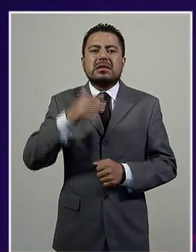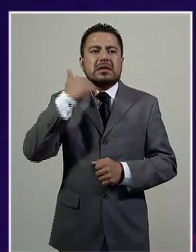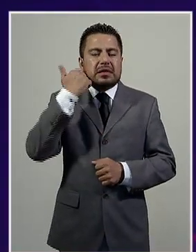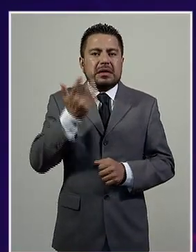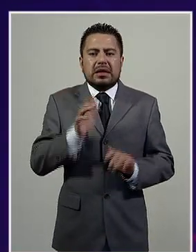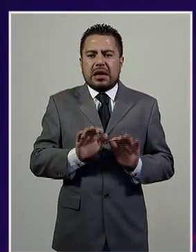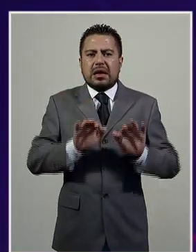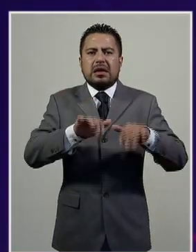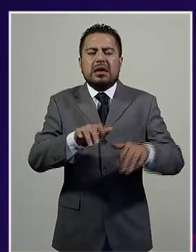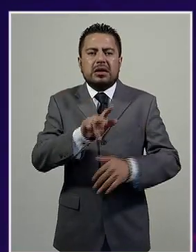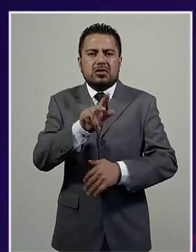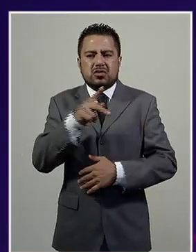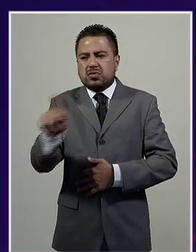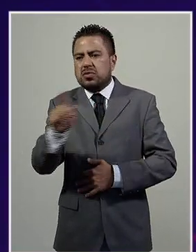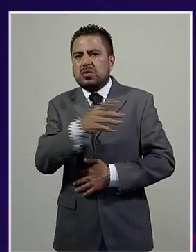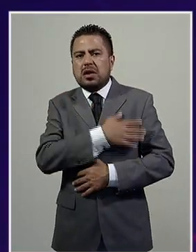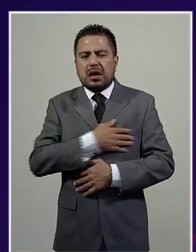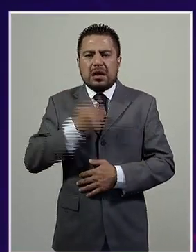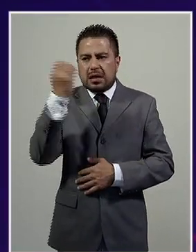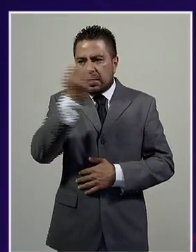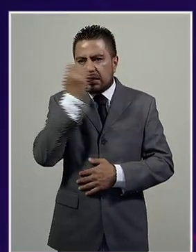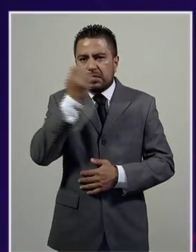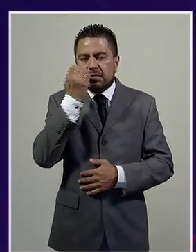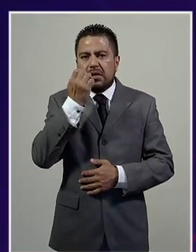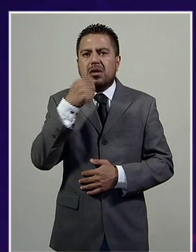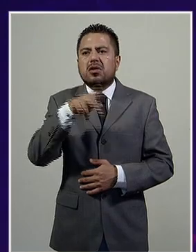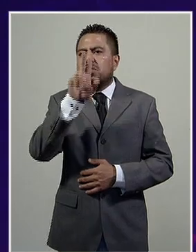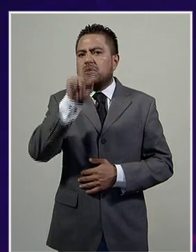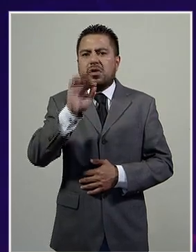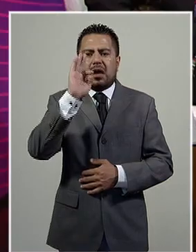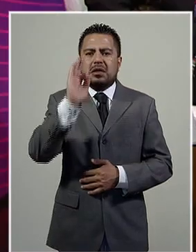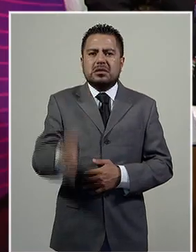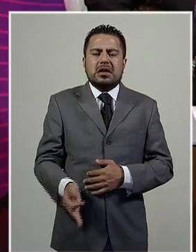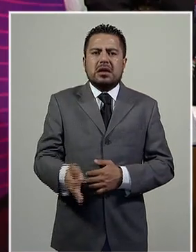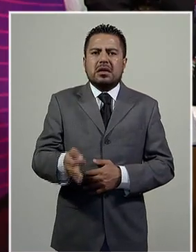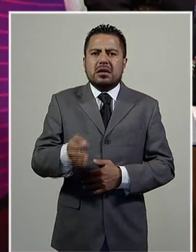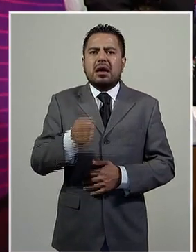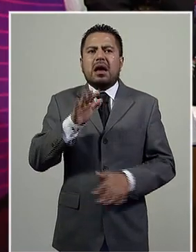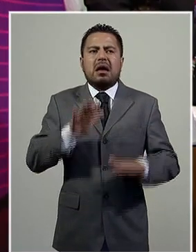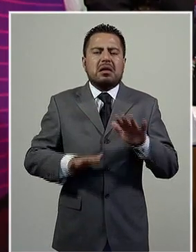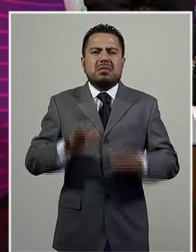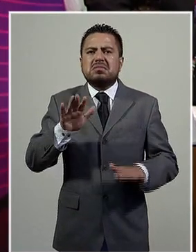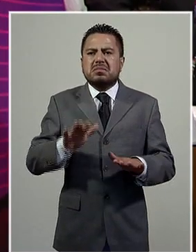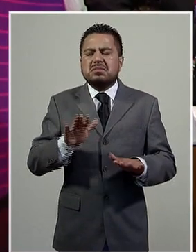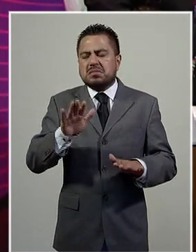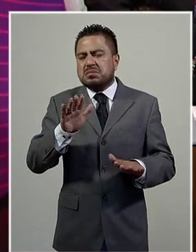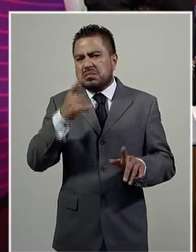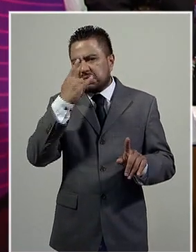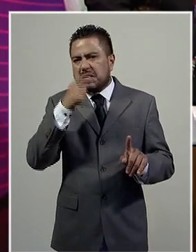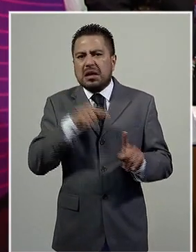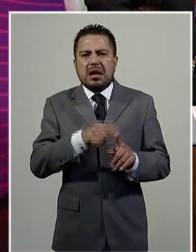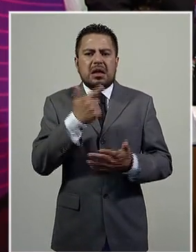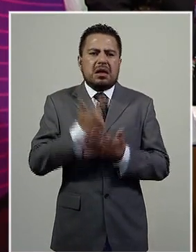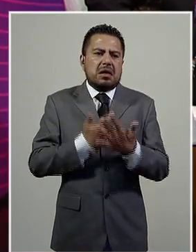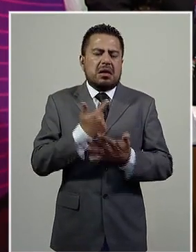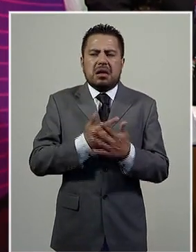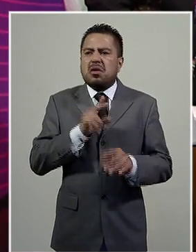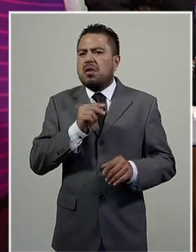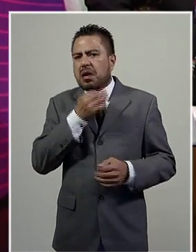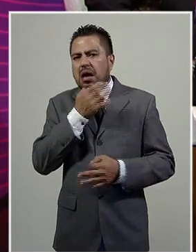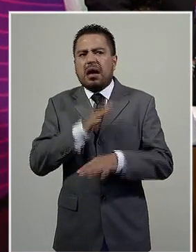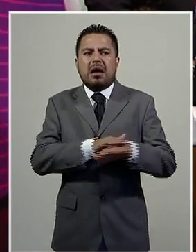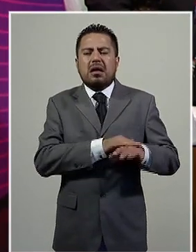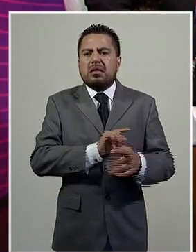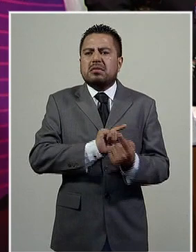quieren inscribir a sus hijos a las escuelas y no los aceptan, pues a lo mejor ya son más listos también porque no les van a decir